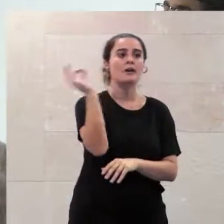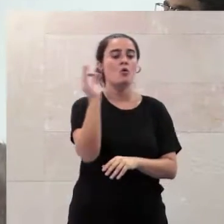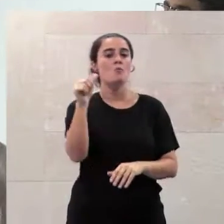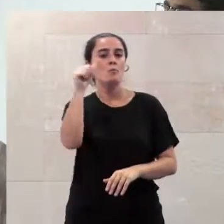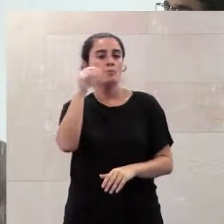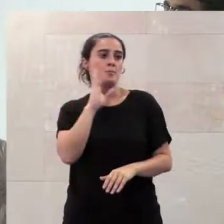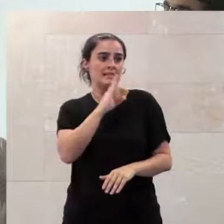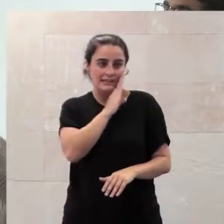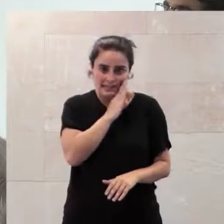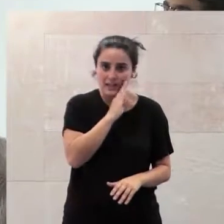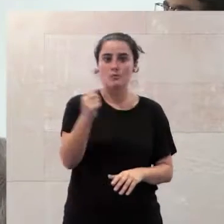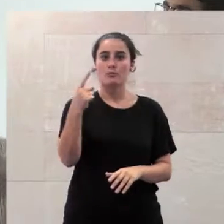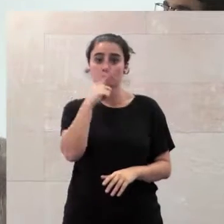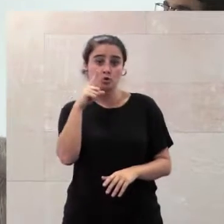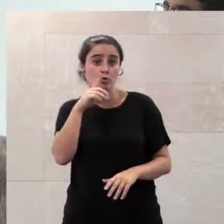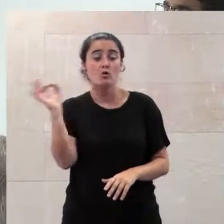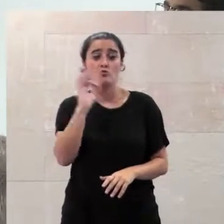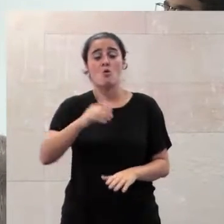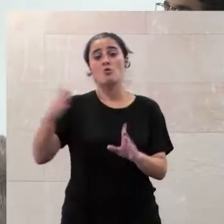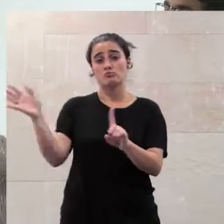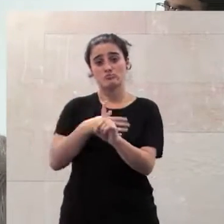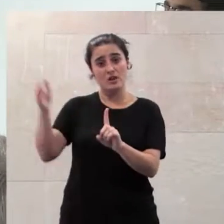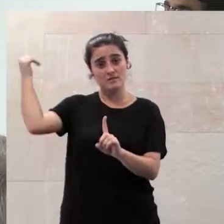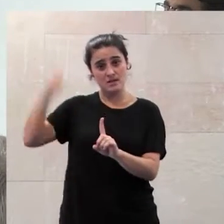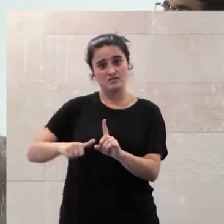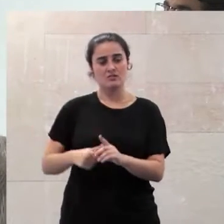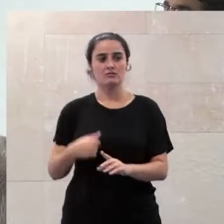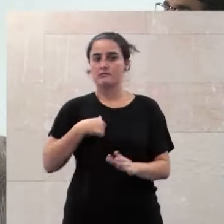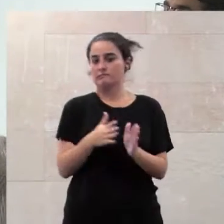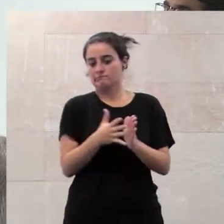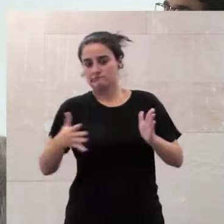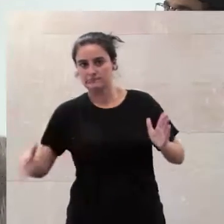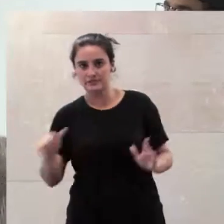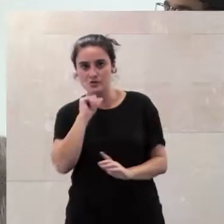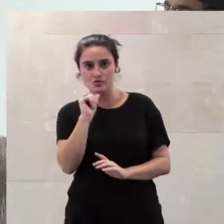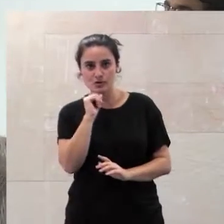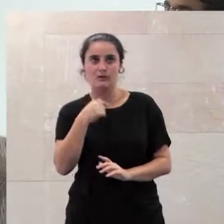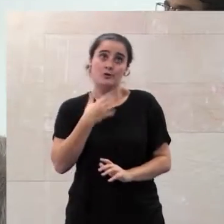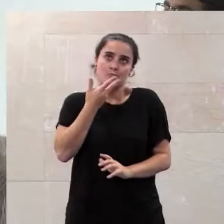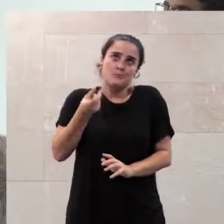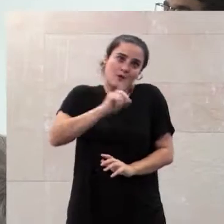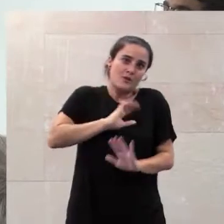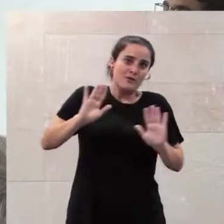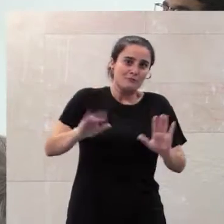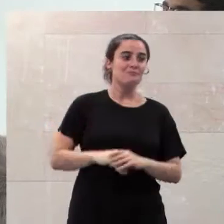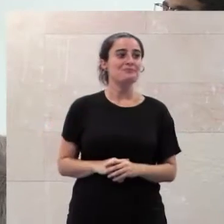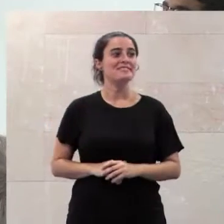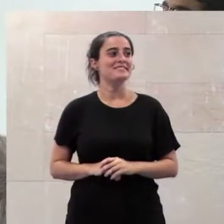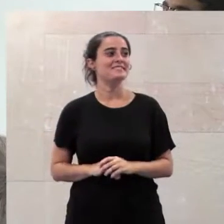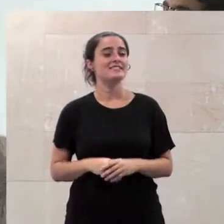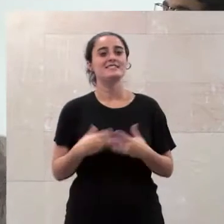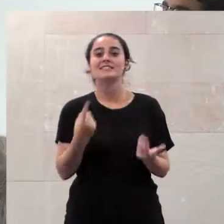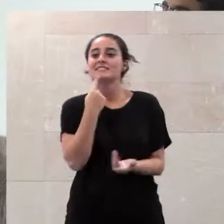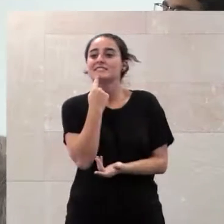prostitución o por la violencia machista. Como insisto en que no me quiero extender mucho y me conozco, pues